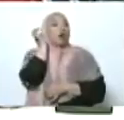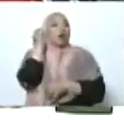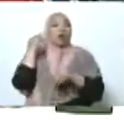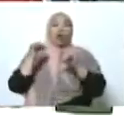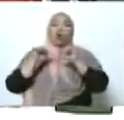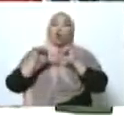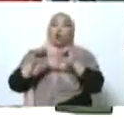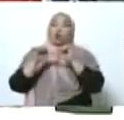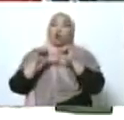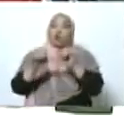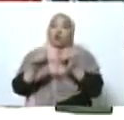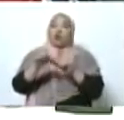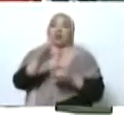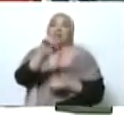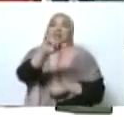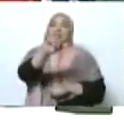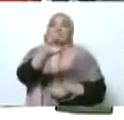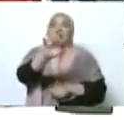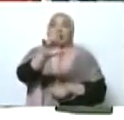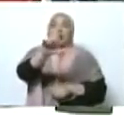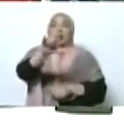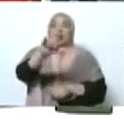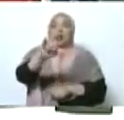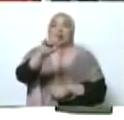esta responsabilidad.